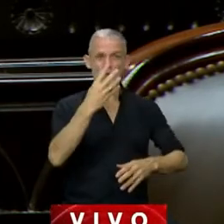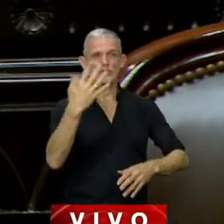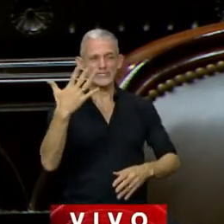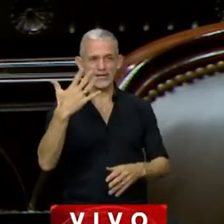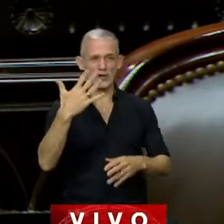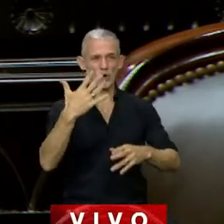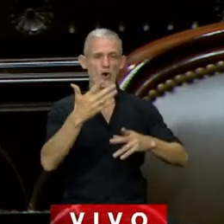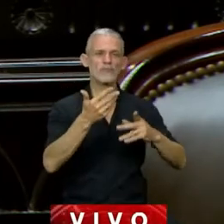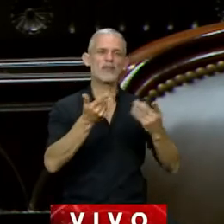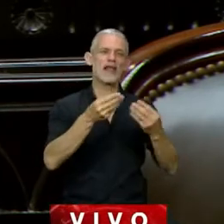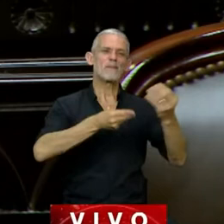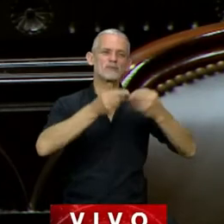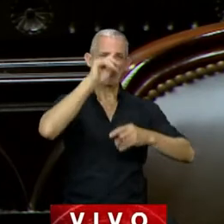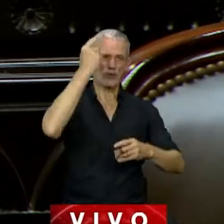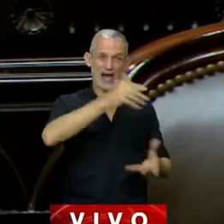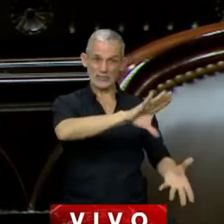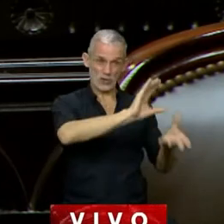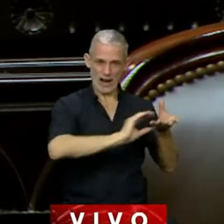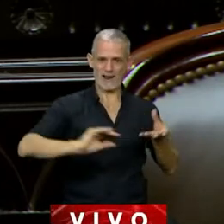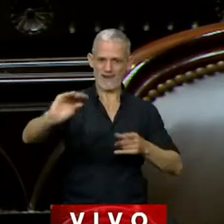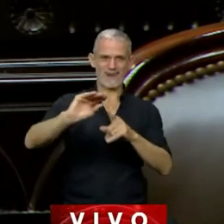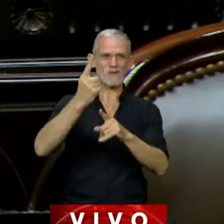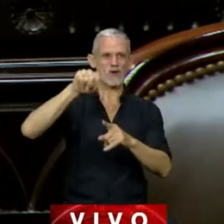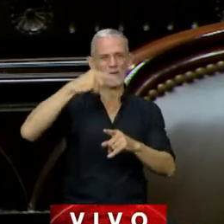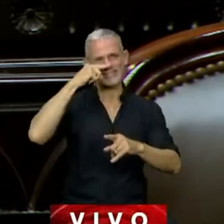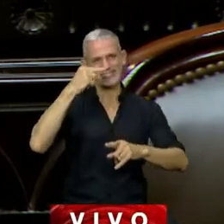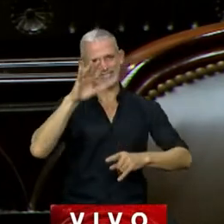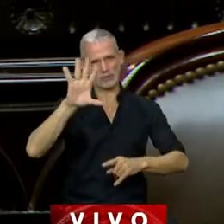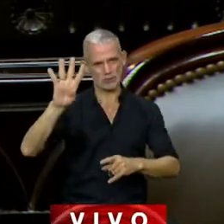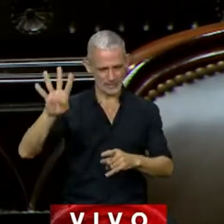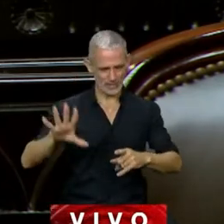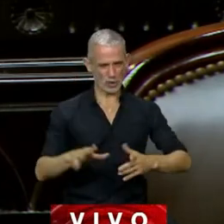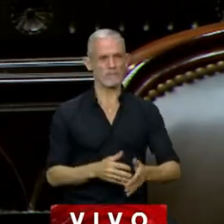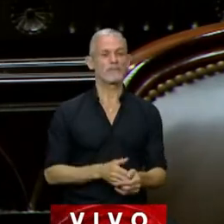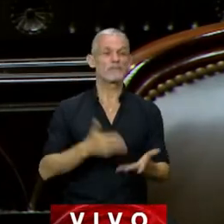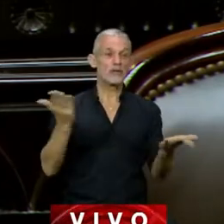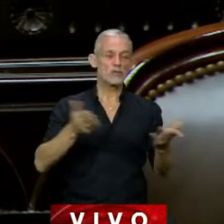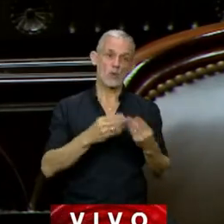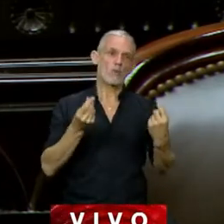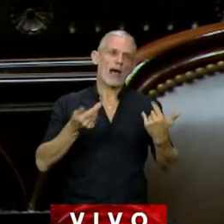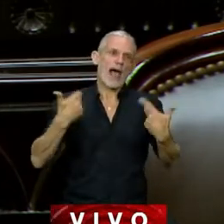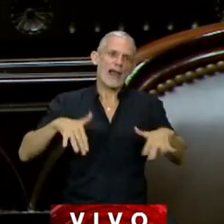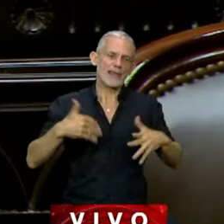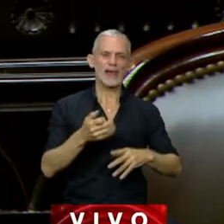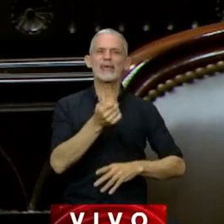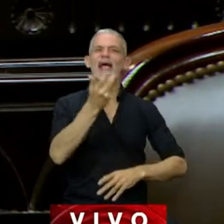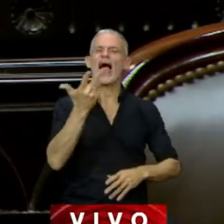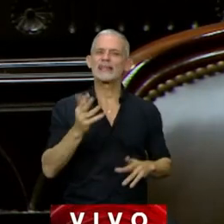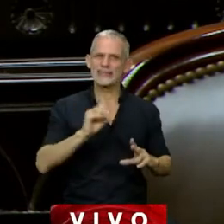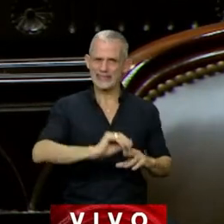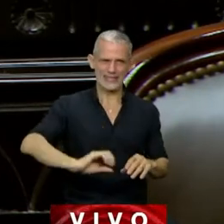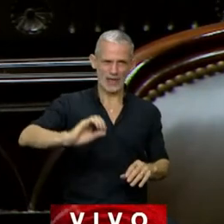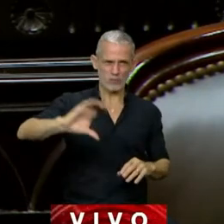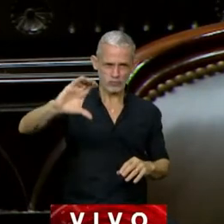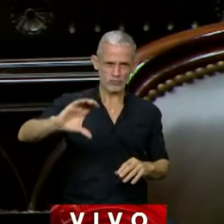1,745% del presupuesto nacional. Se trata de un salto cualitativo y cuantitativo. ¿Por